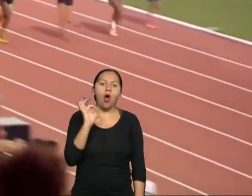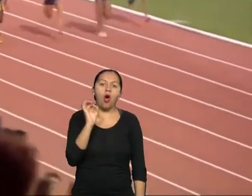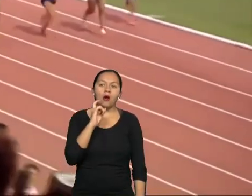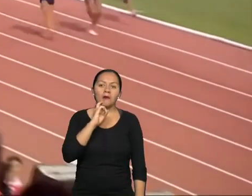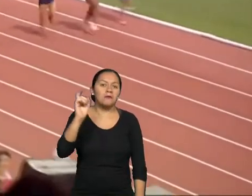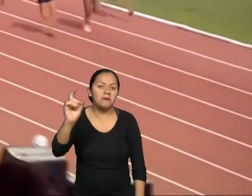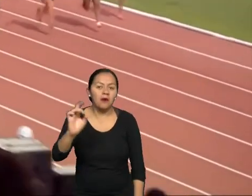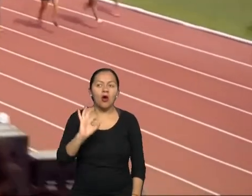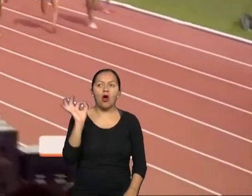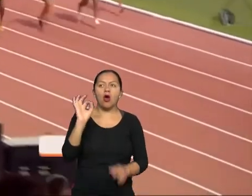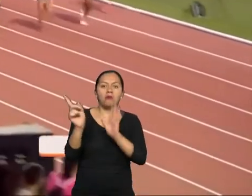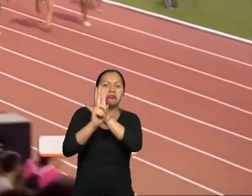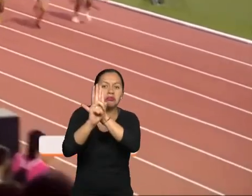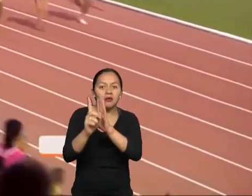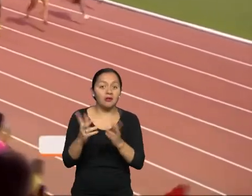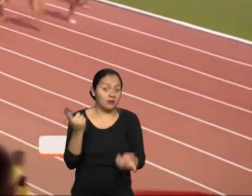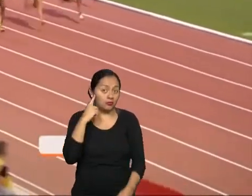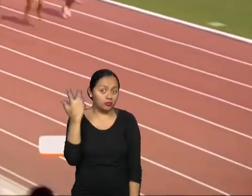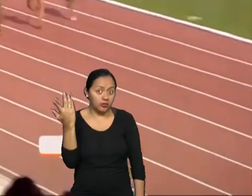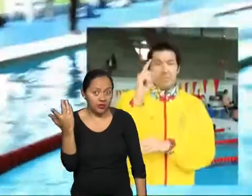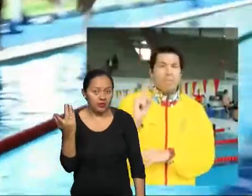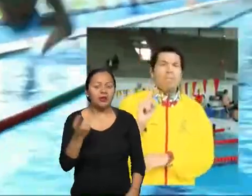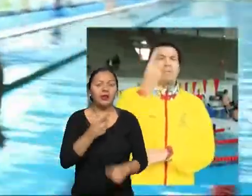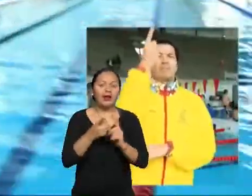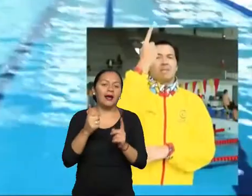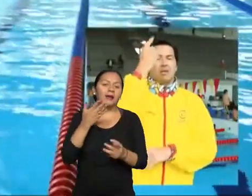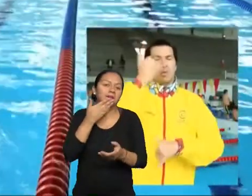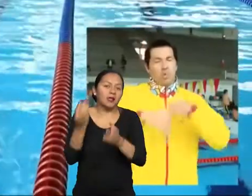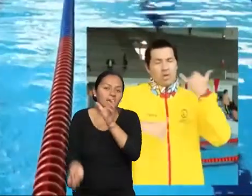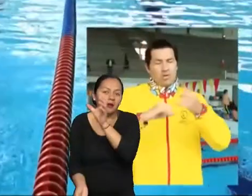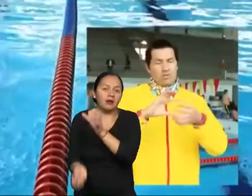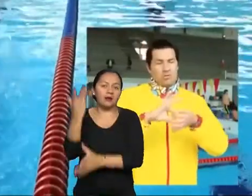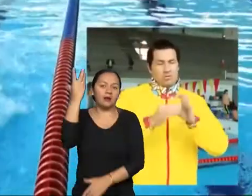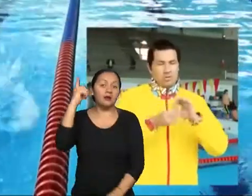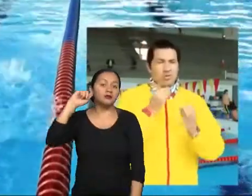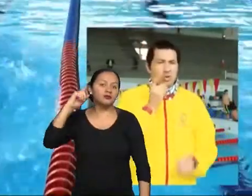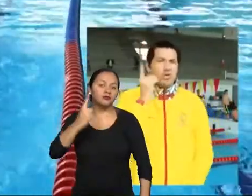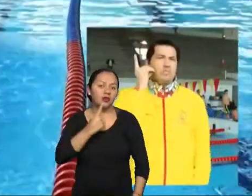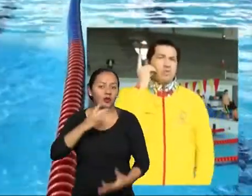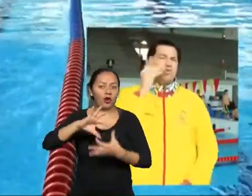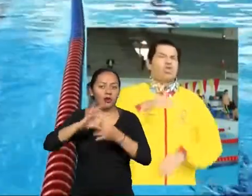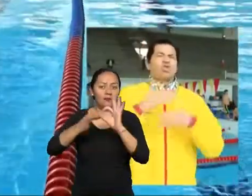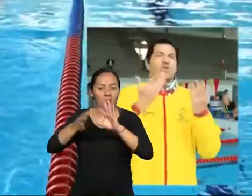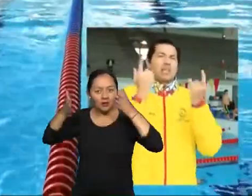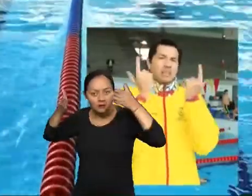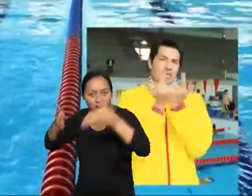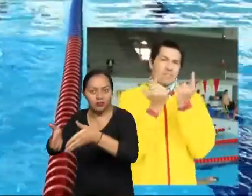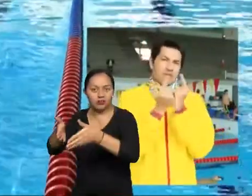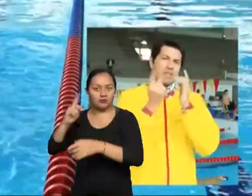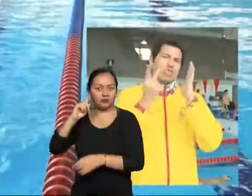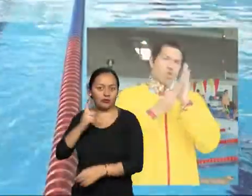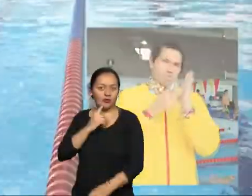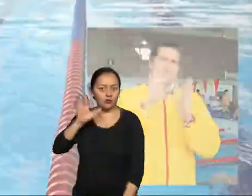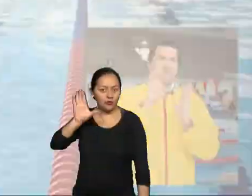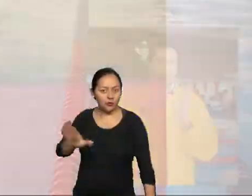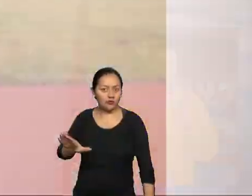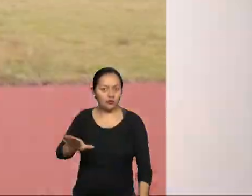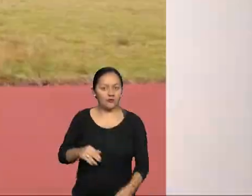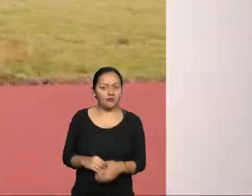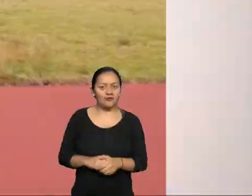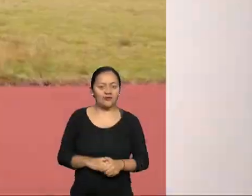alarmas. Debido a esto, se crearon los Juegos Sordo-olímpicos, diseñados para deportistas con discapacidad auditiva.